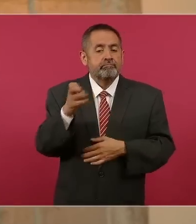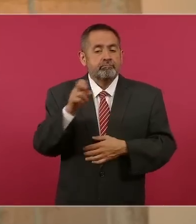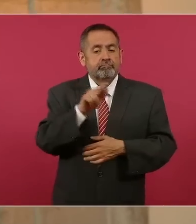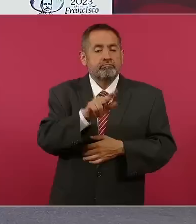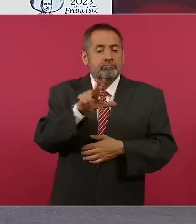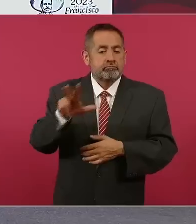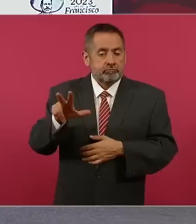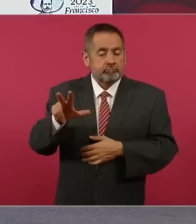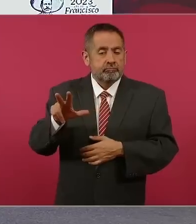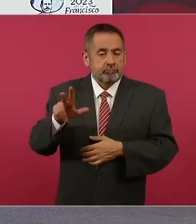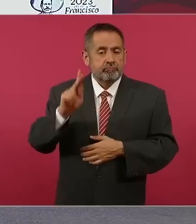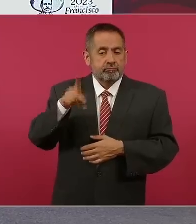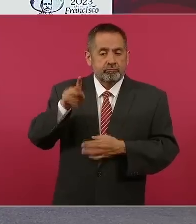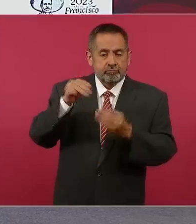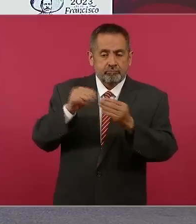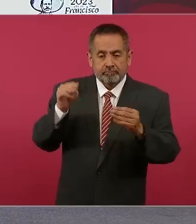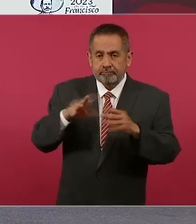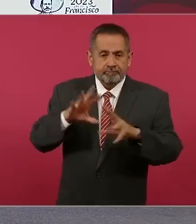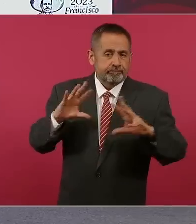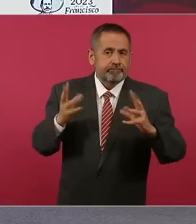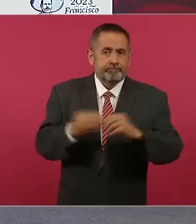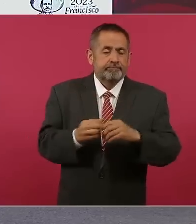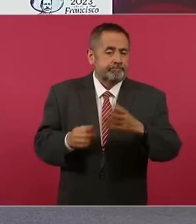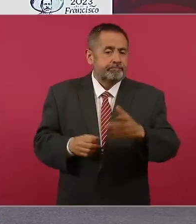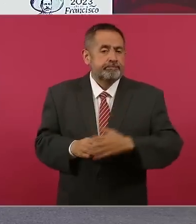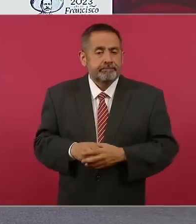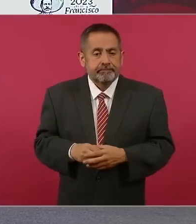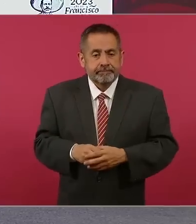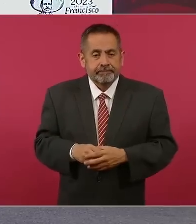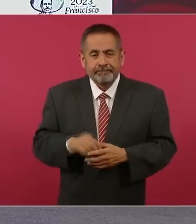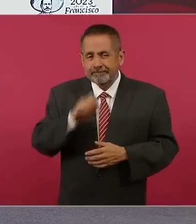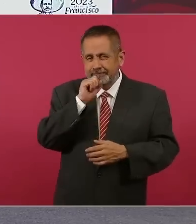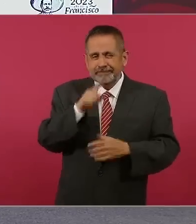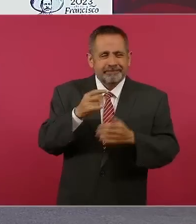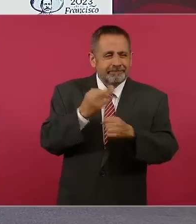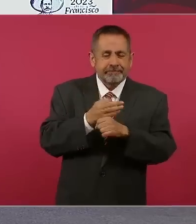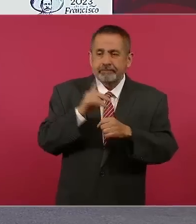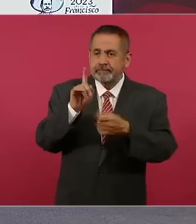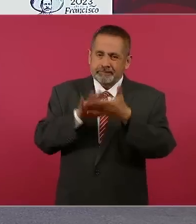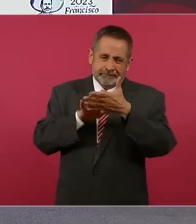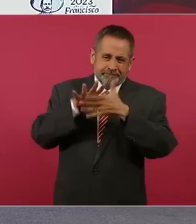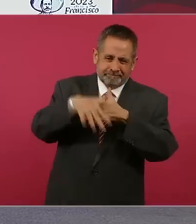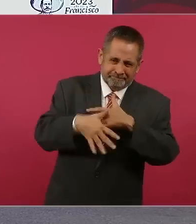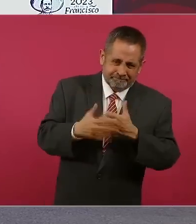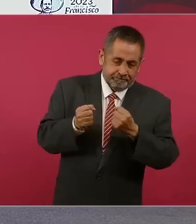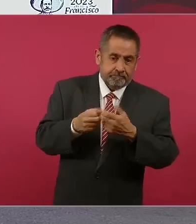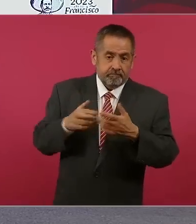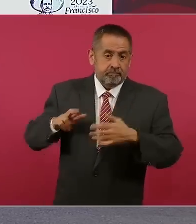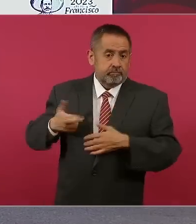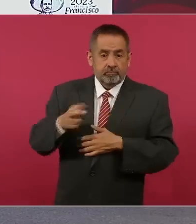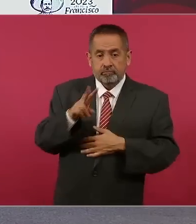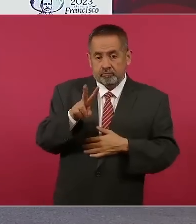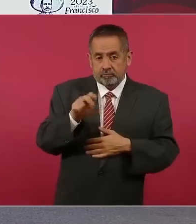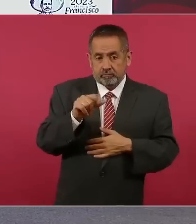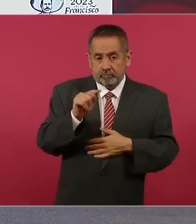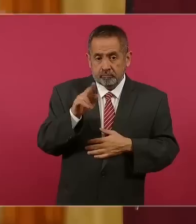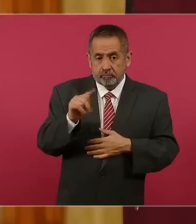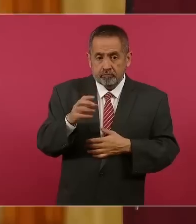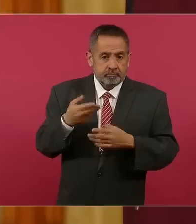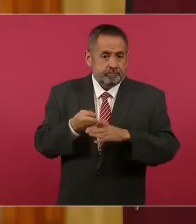488 kilómetros. Y así como la construcción de un sifón muy importante, dado que el río Baluarte es muy